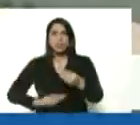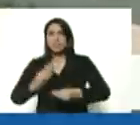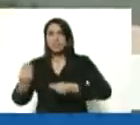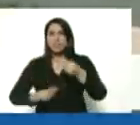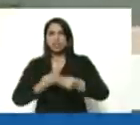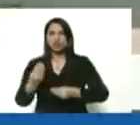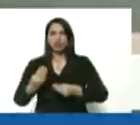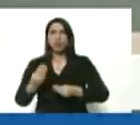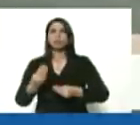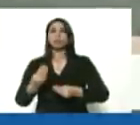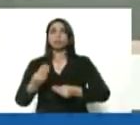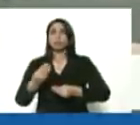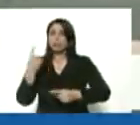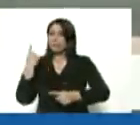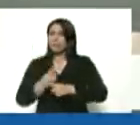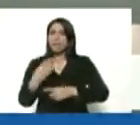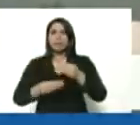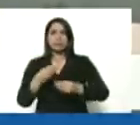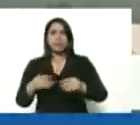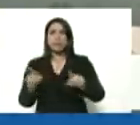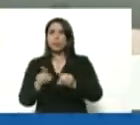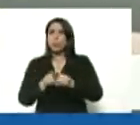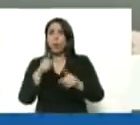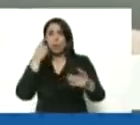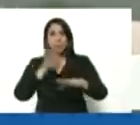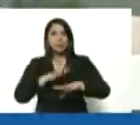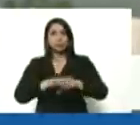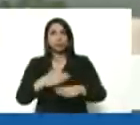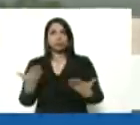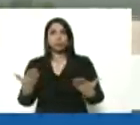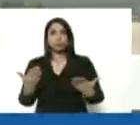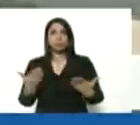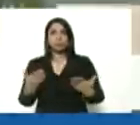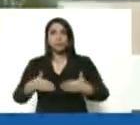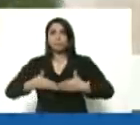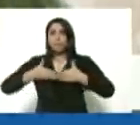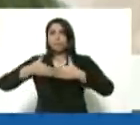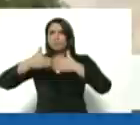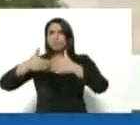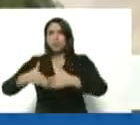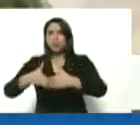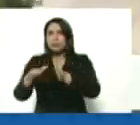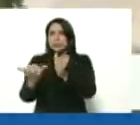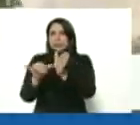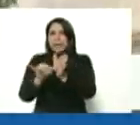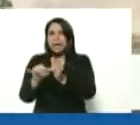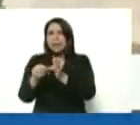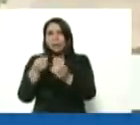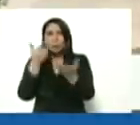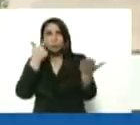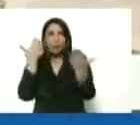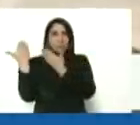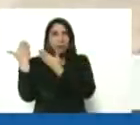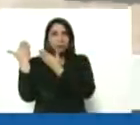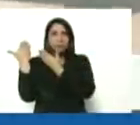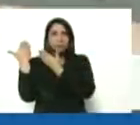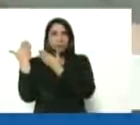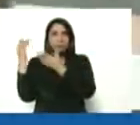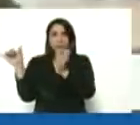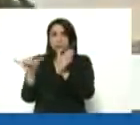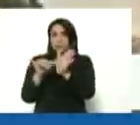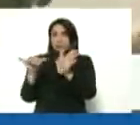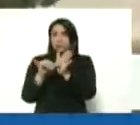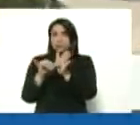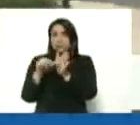lo correspondiente a un caso como este. La embarcación se fue acercando, como ustedes pueden ver, a las costas